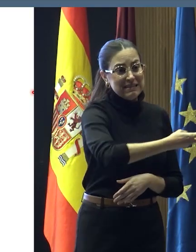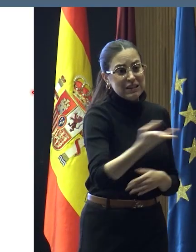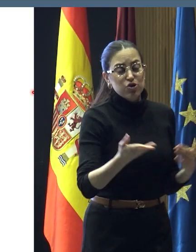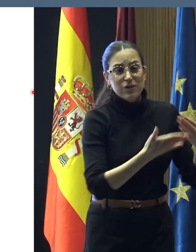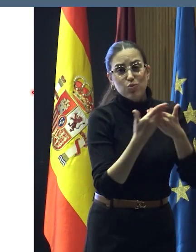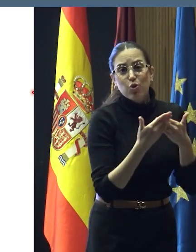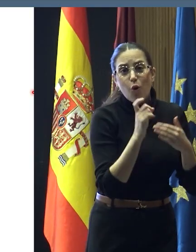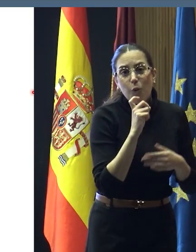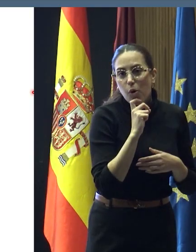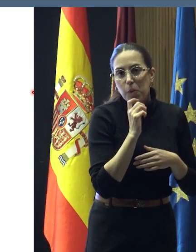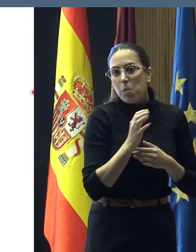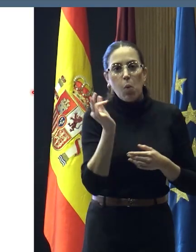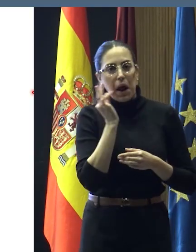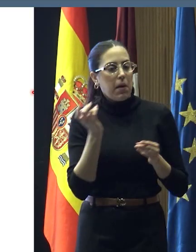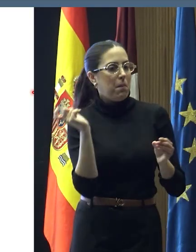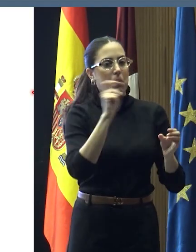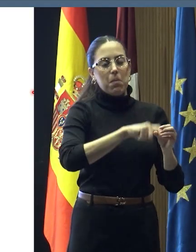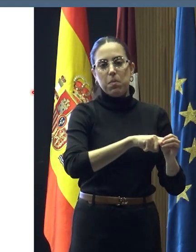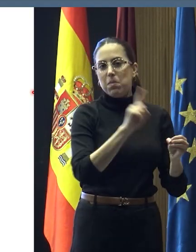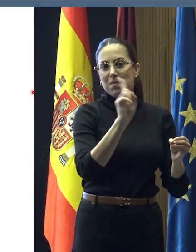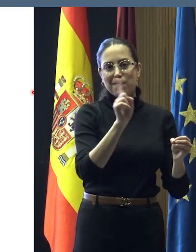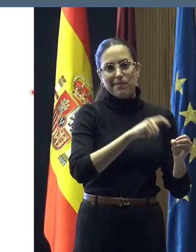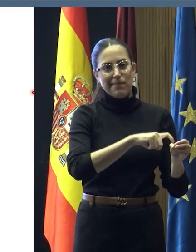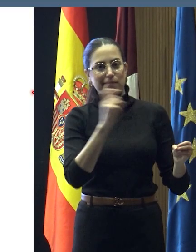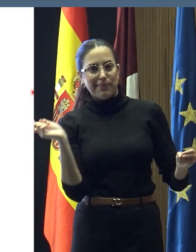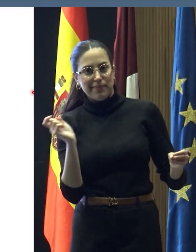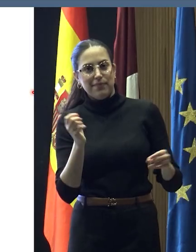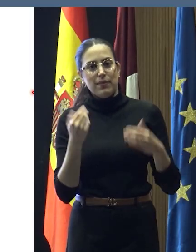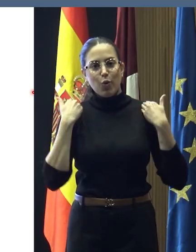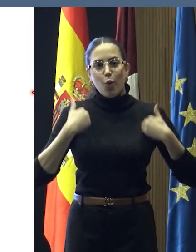no habían contemplado la fisiología